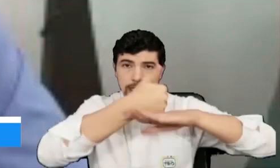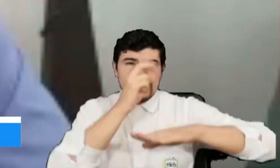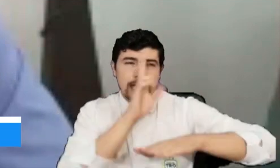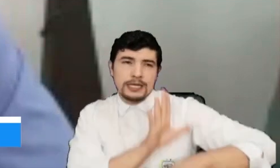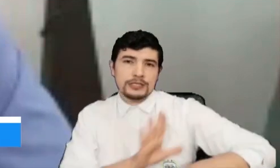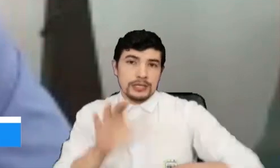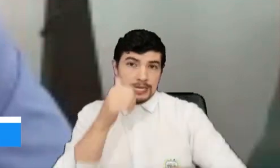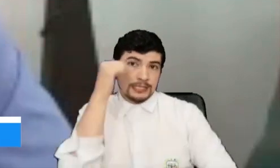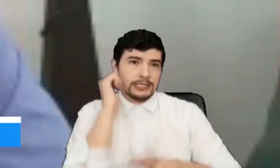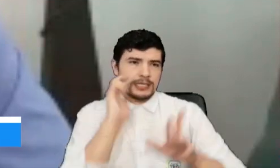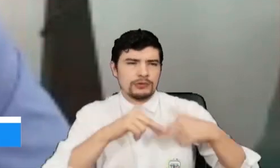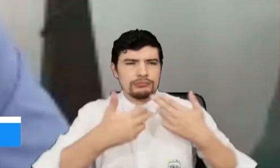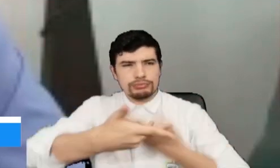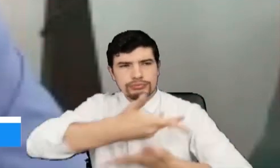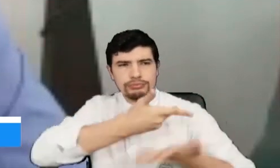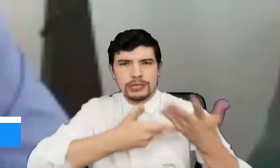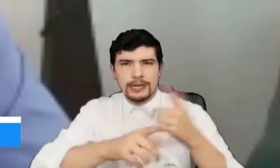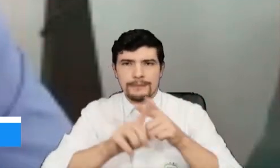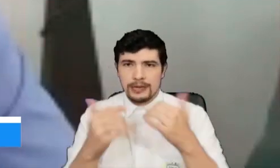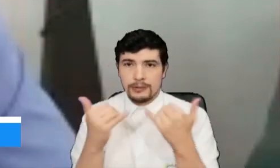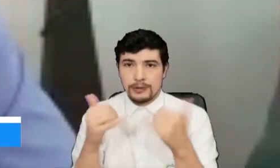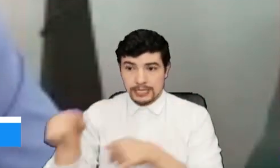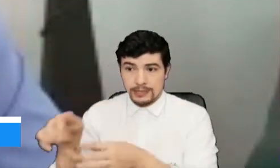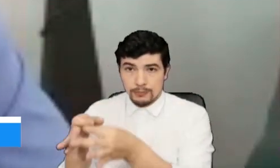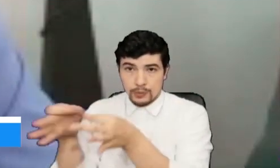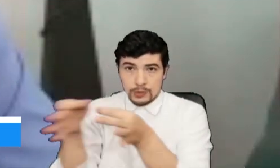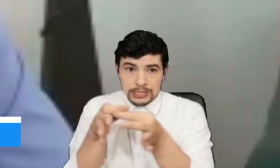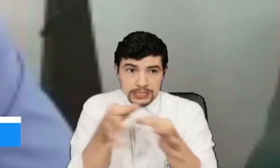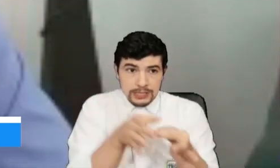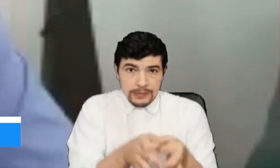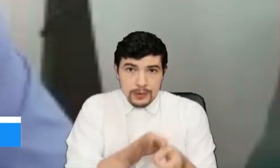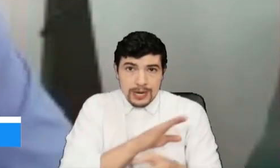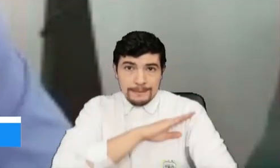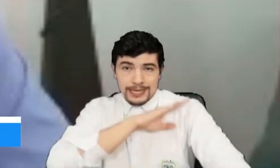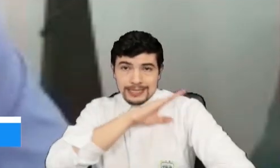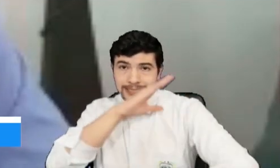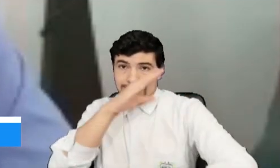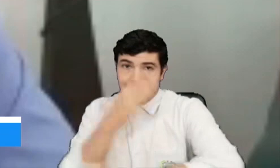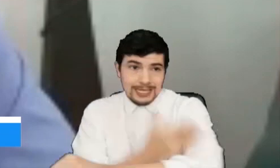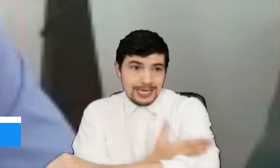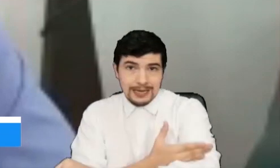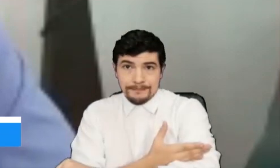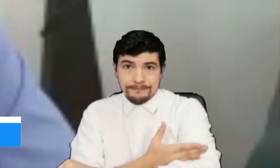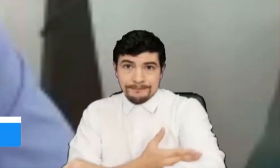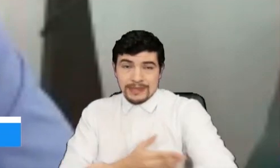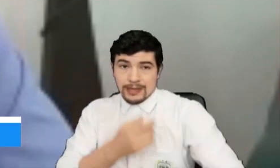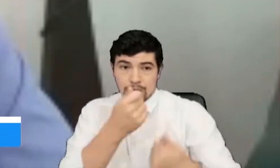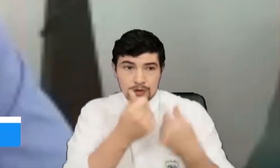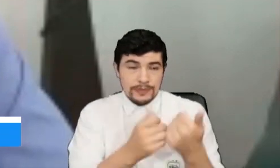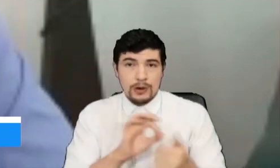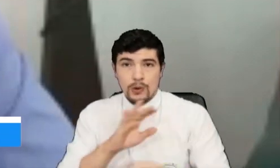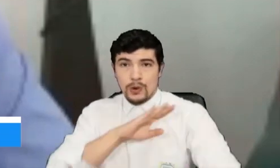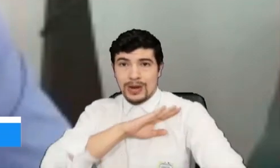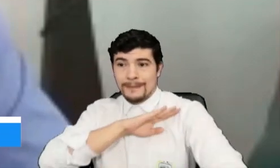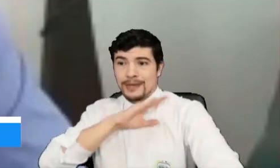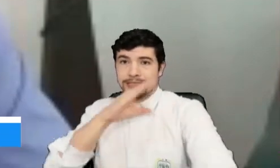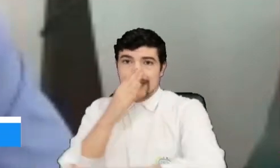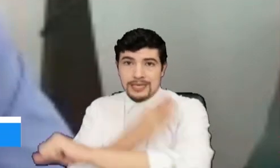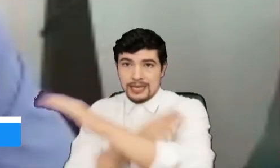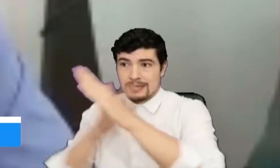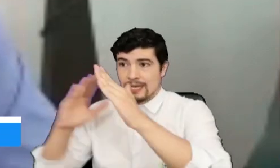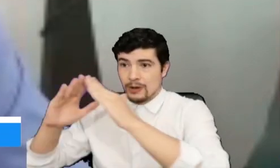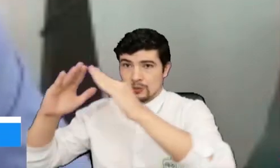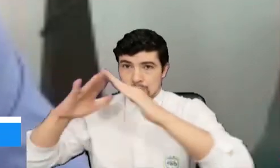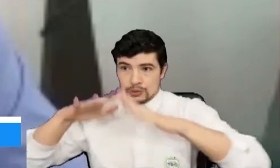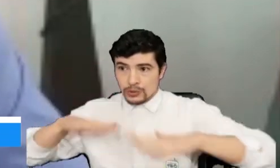las capacidades de estas regiones no hay infraestructuras en este momento adaptadas para atender un gran número de población. A pesar de que